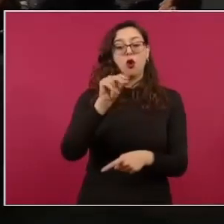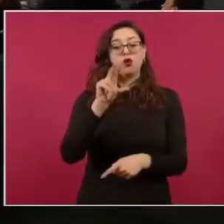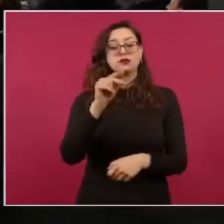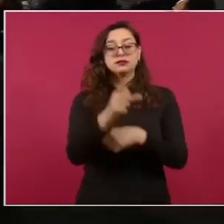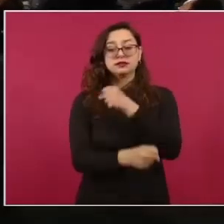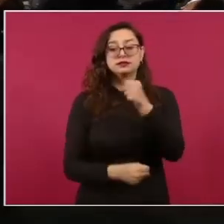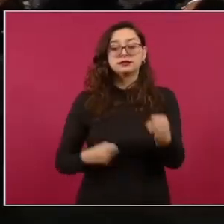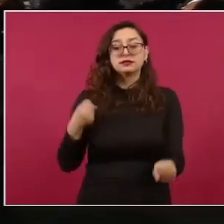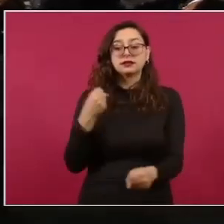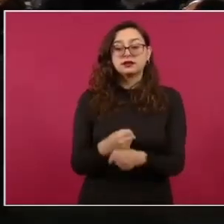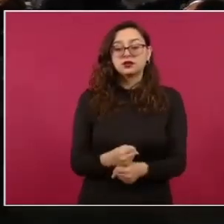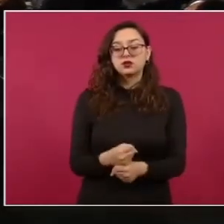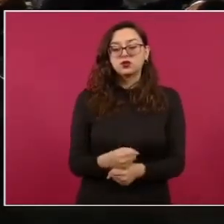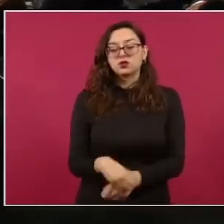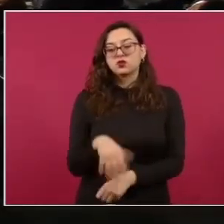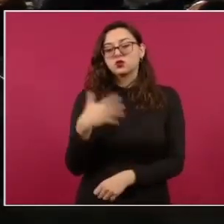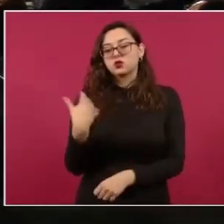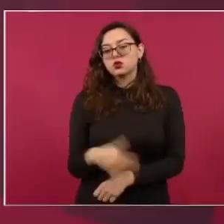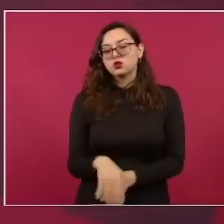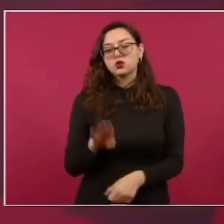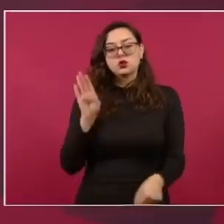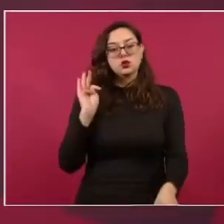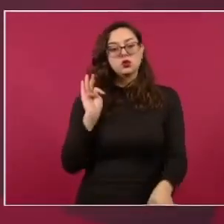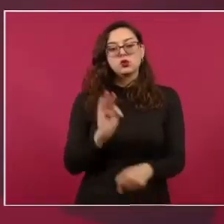de los demás, pero también